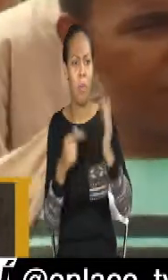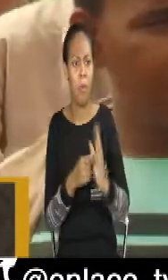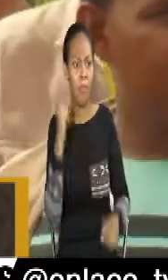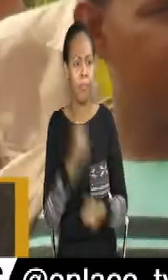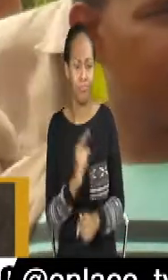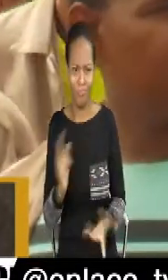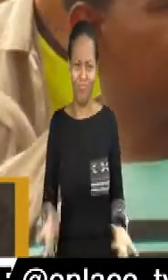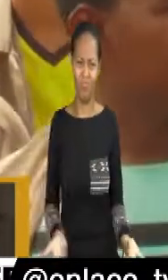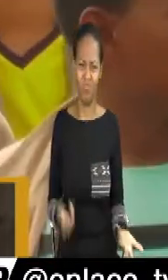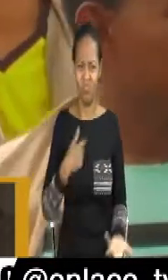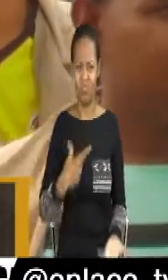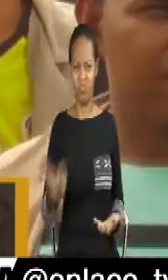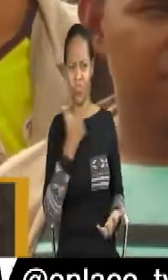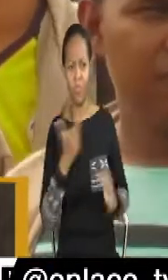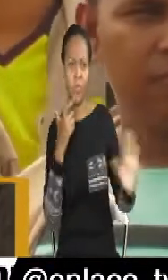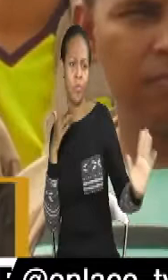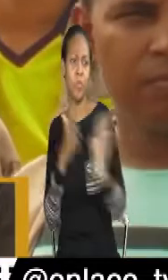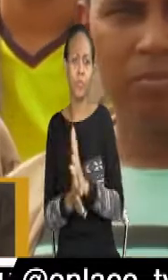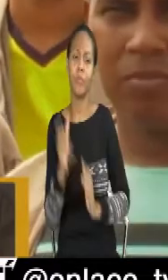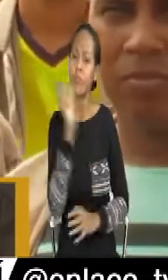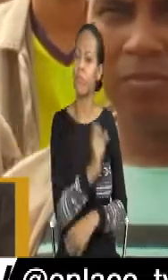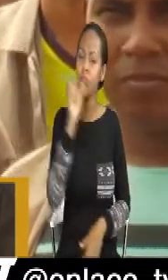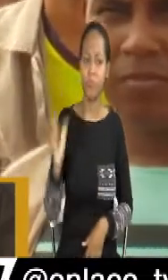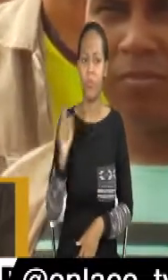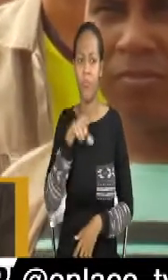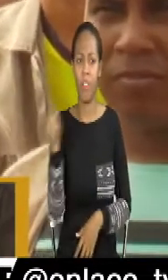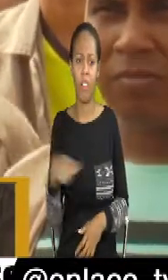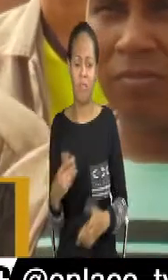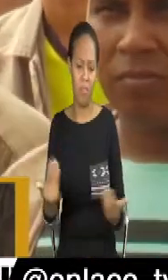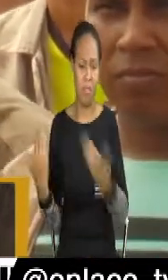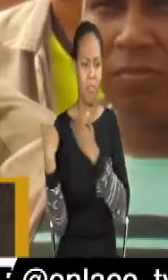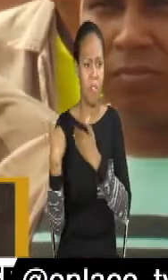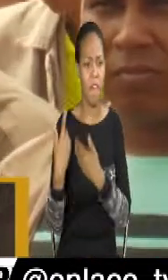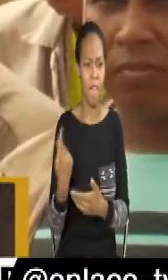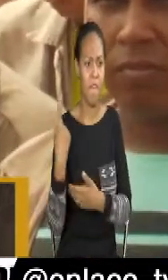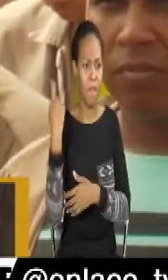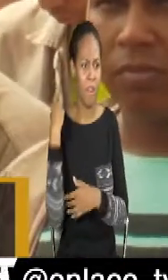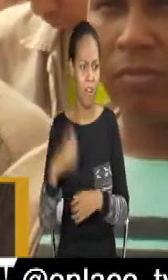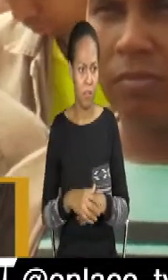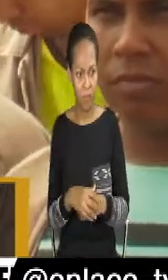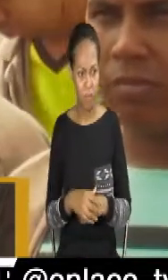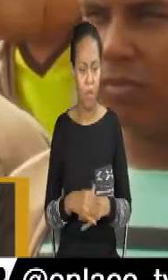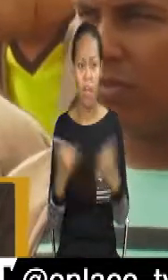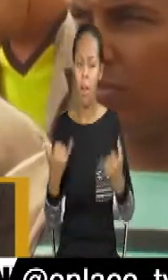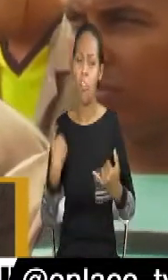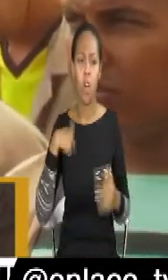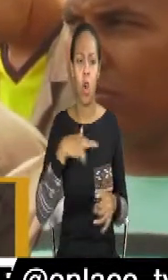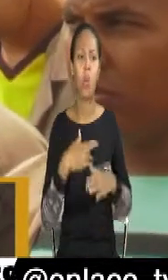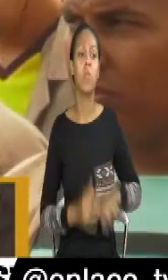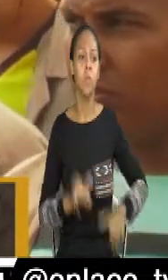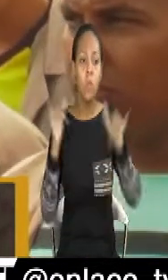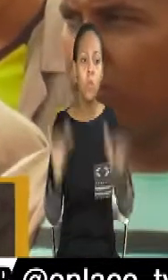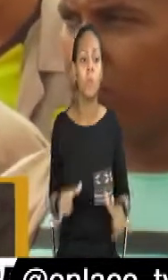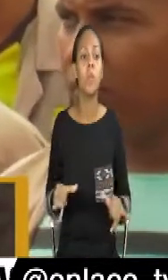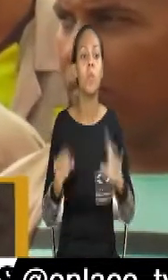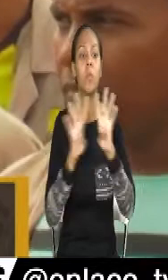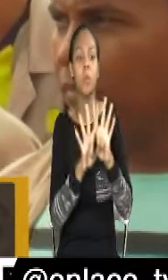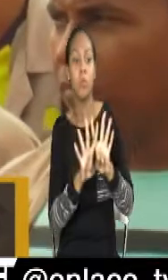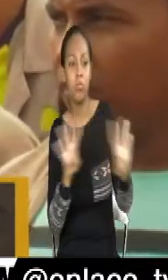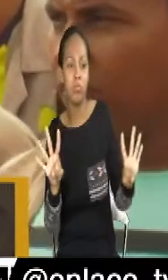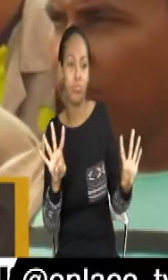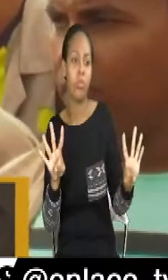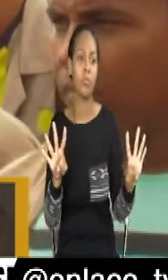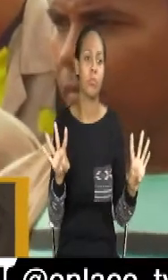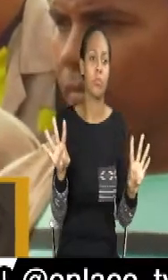manera irresponsable vienen a seguir provocando el movimiento y hoy nos vamos a mantener en este tema de bloqueos